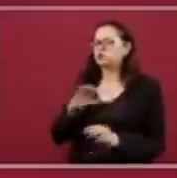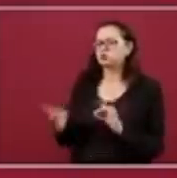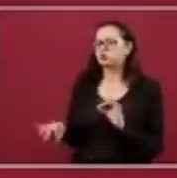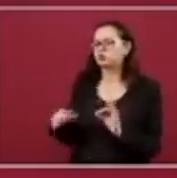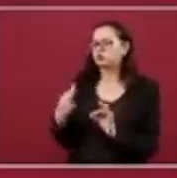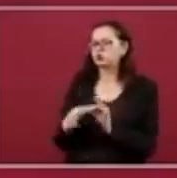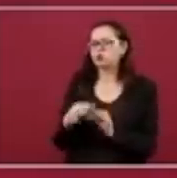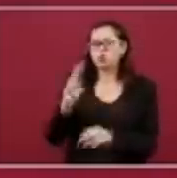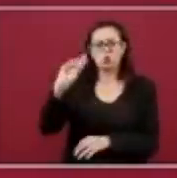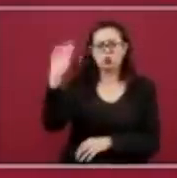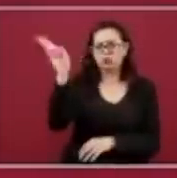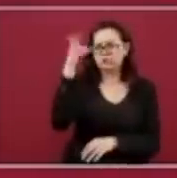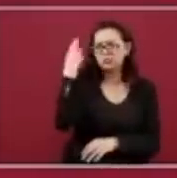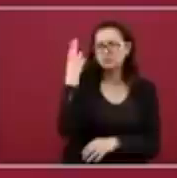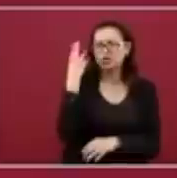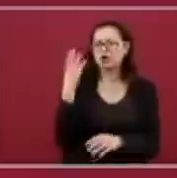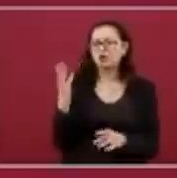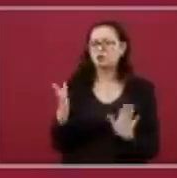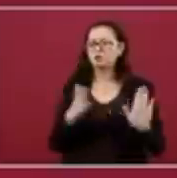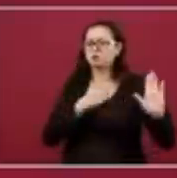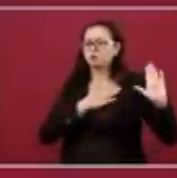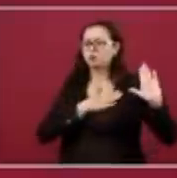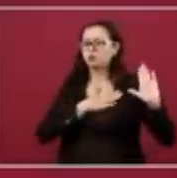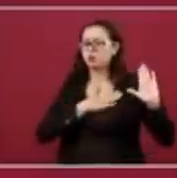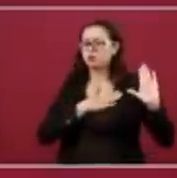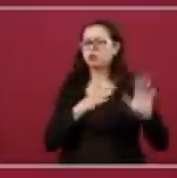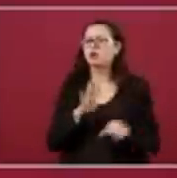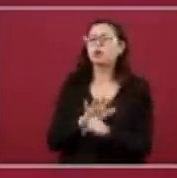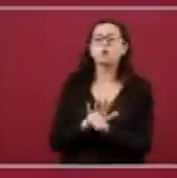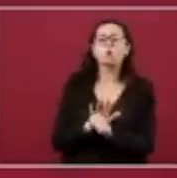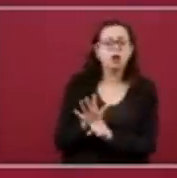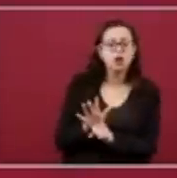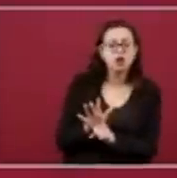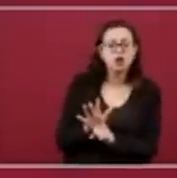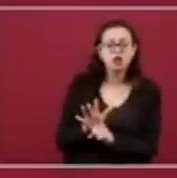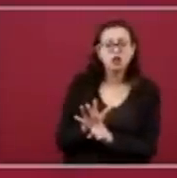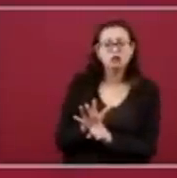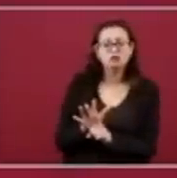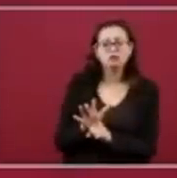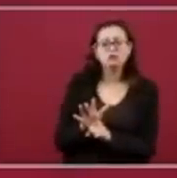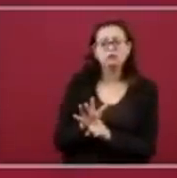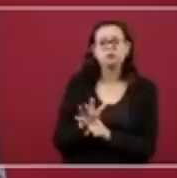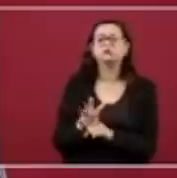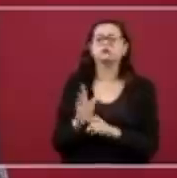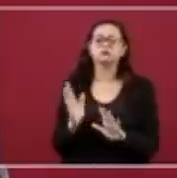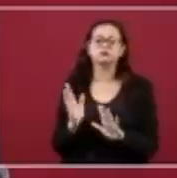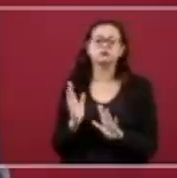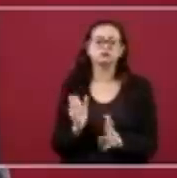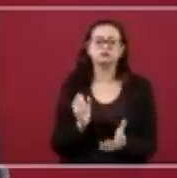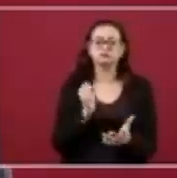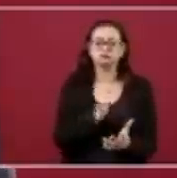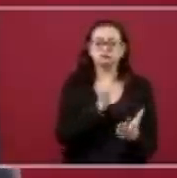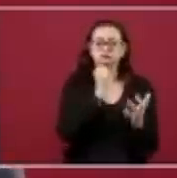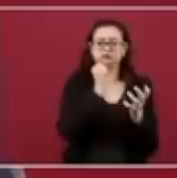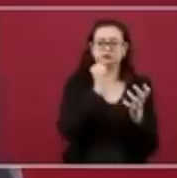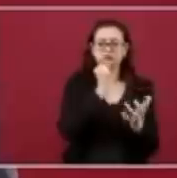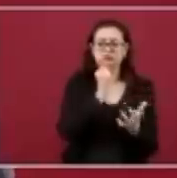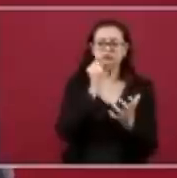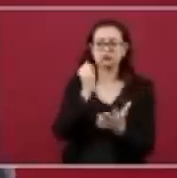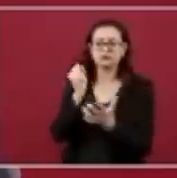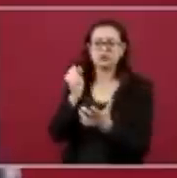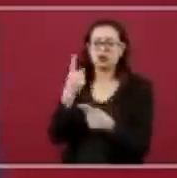las universidades con el compromiso de que cuando menos iban a tener el